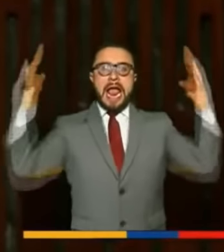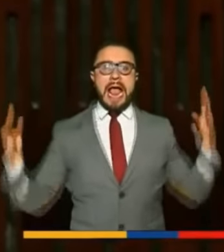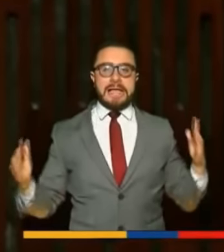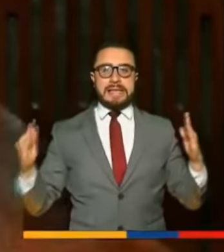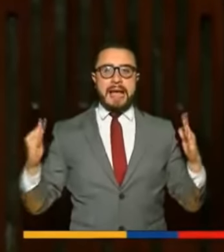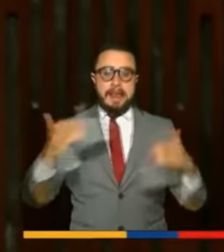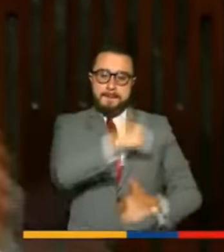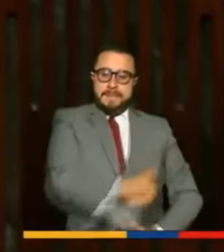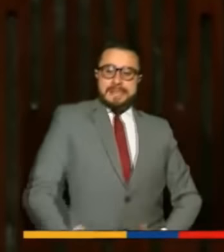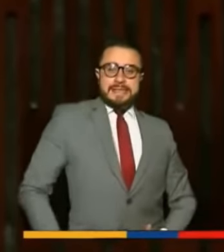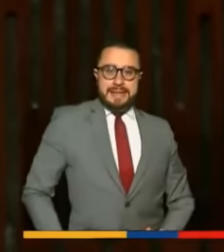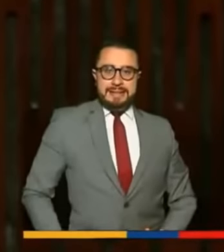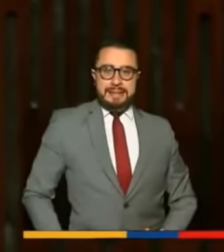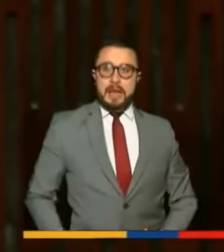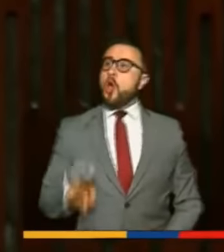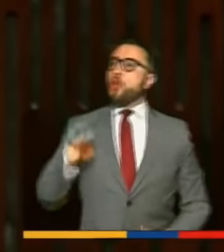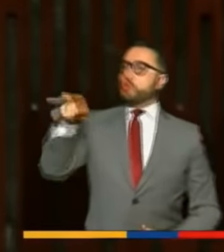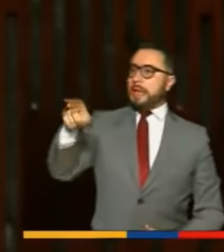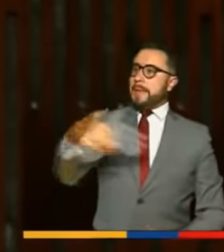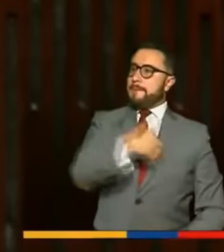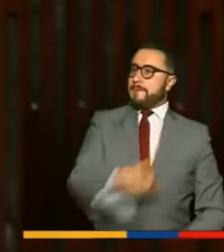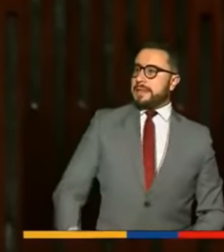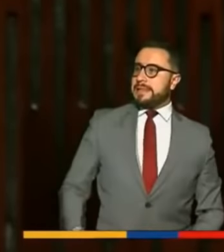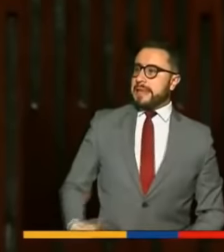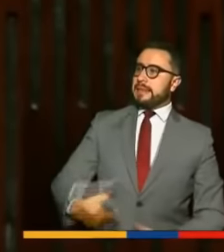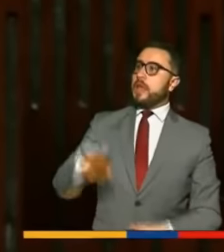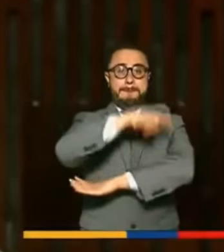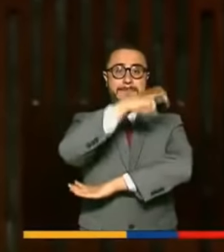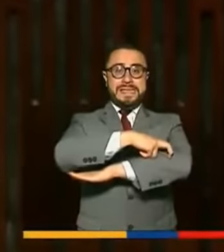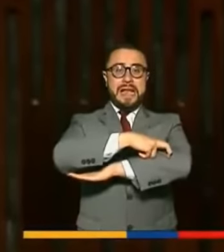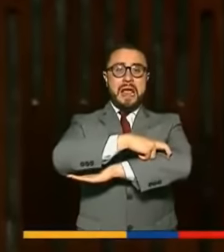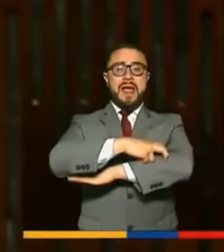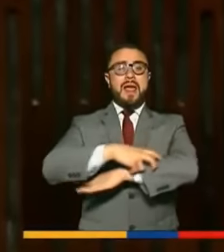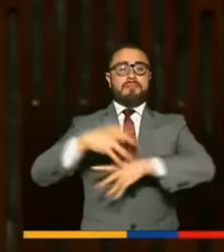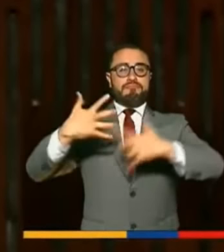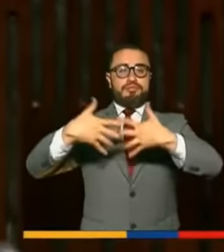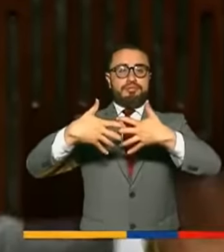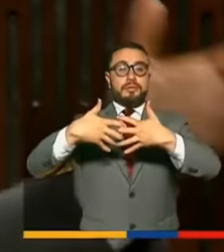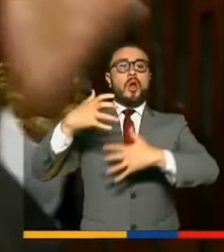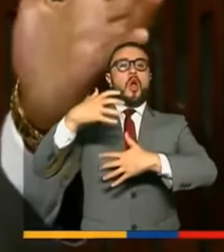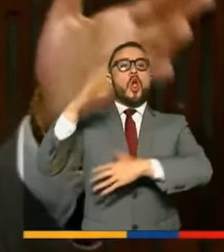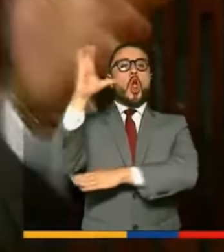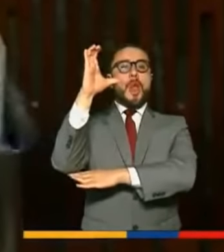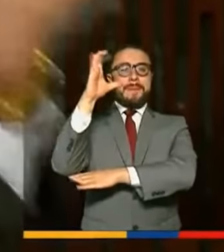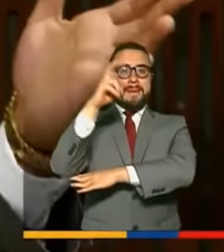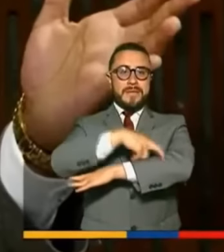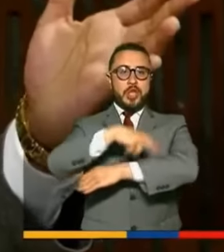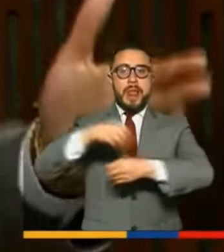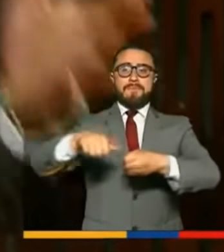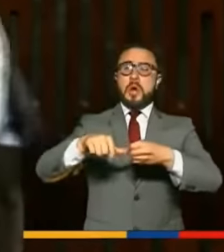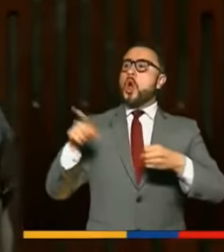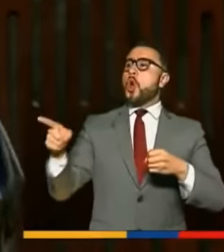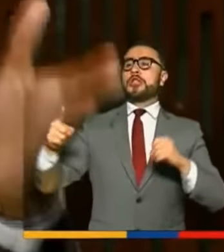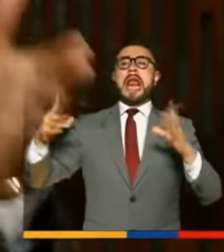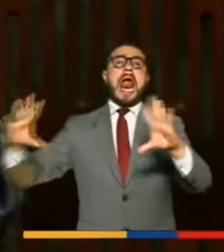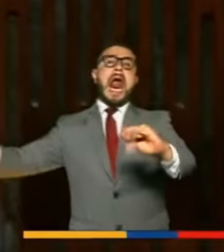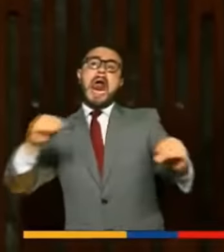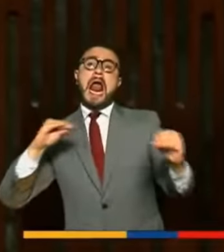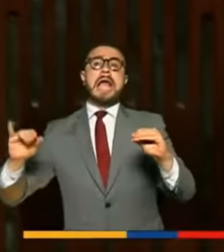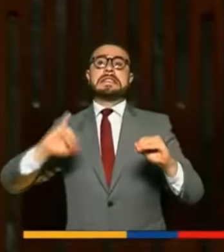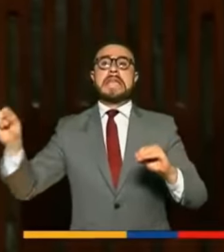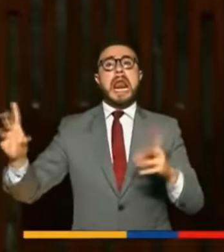Un frente en donde usted, Gustavo Petro, es el comandante. Los dividendos de Ecopetrol, así la izquierda haga bulla, así la izquierda